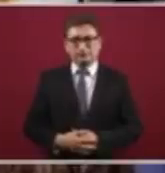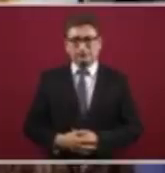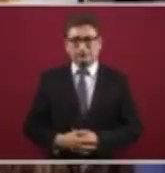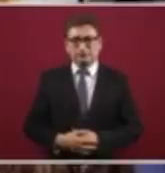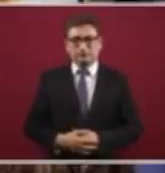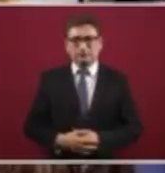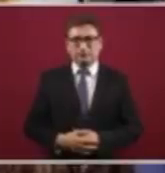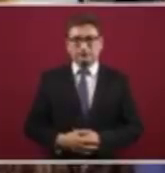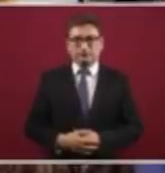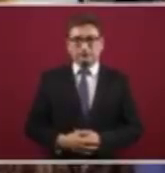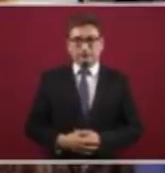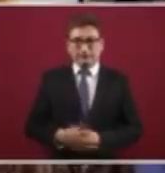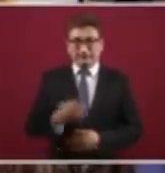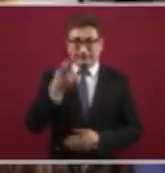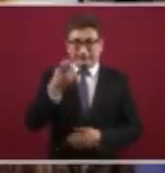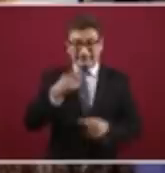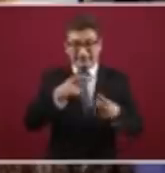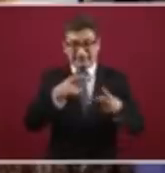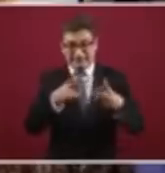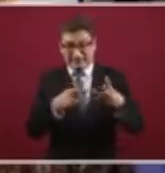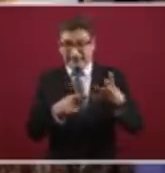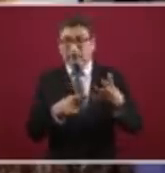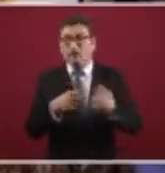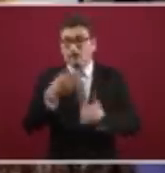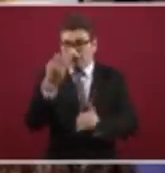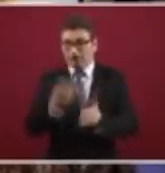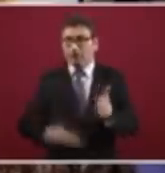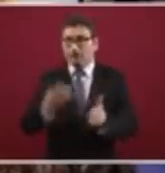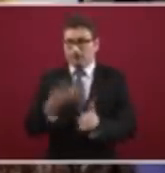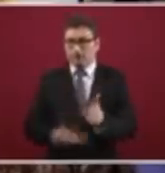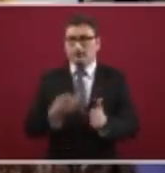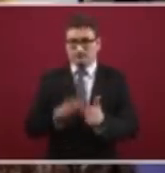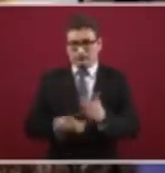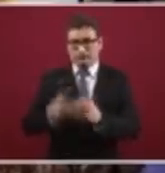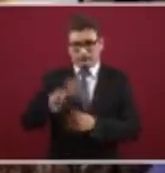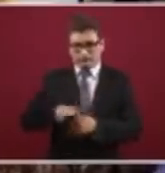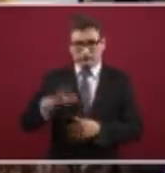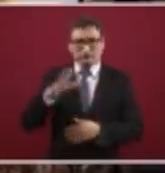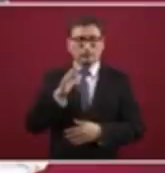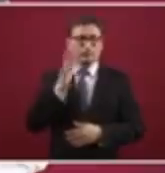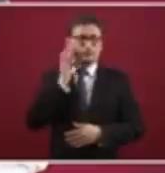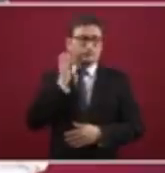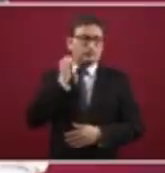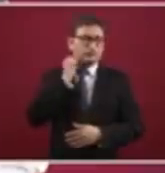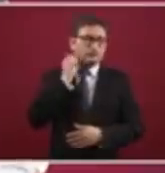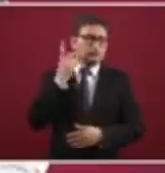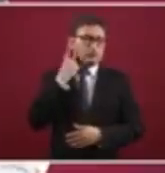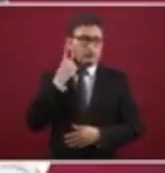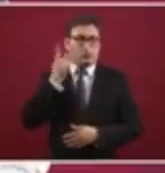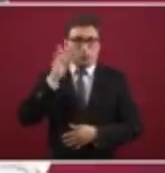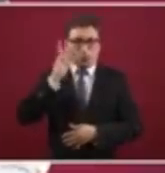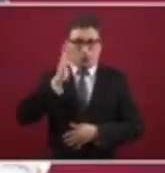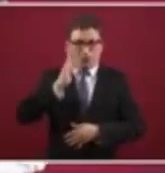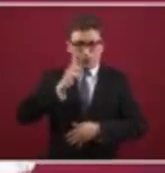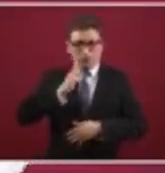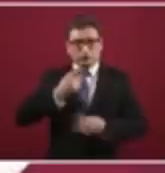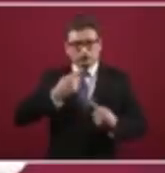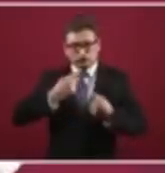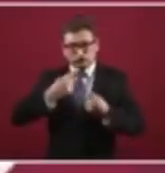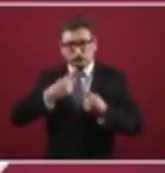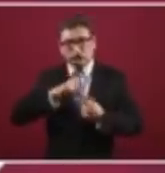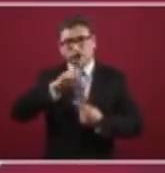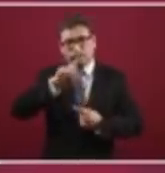y eso está ahí pendiente que también ojalá ella se apruebe